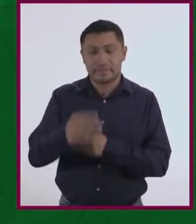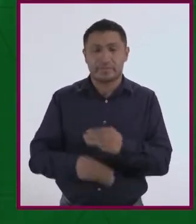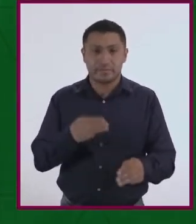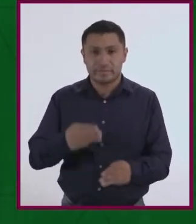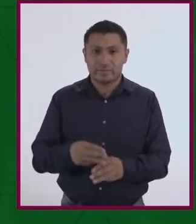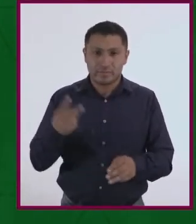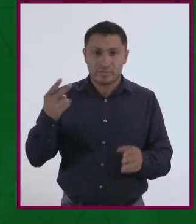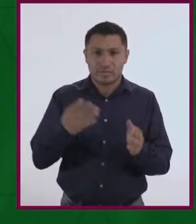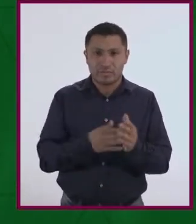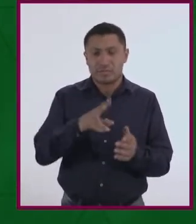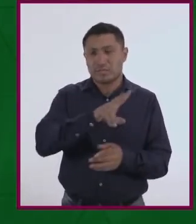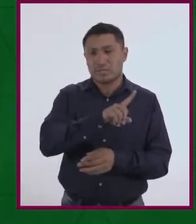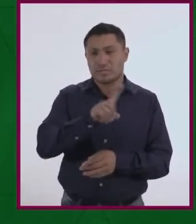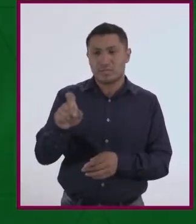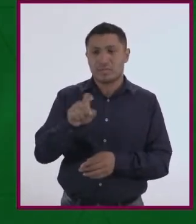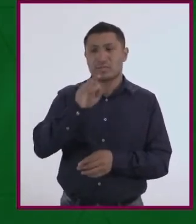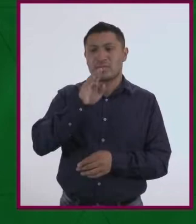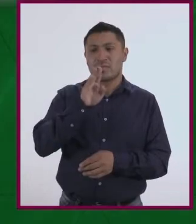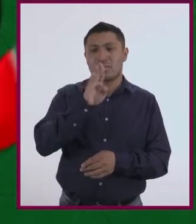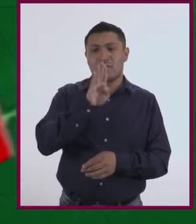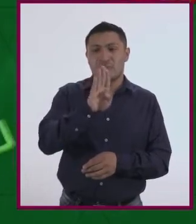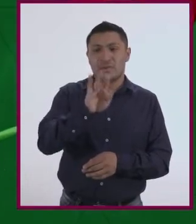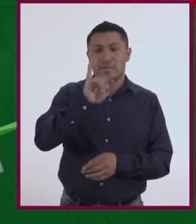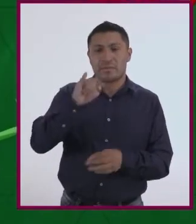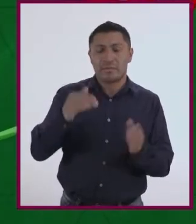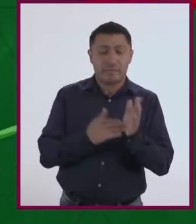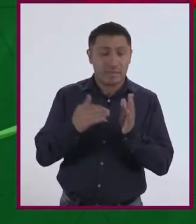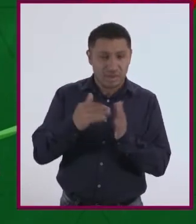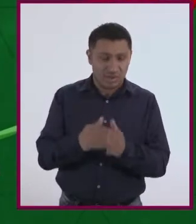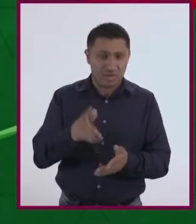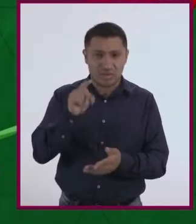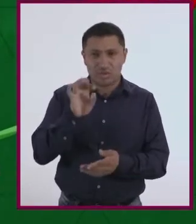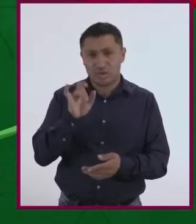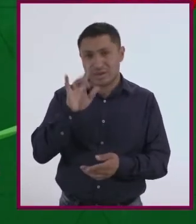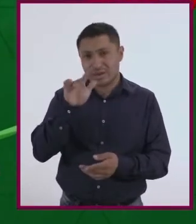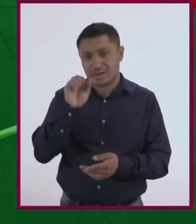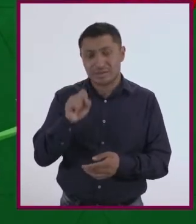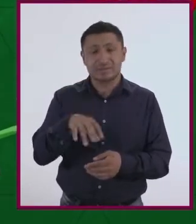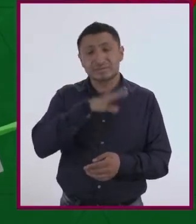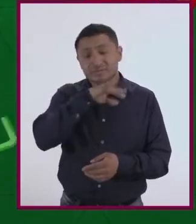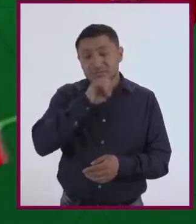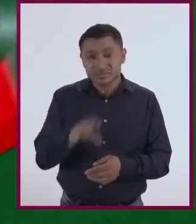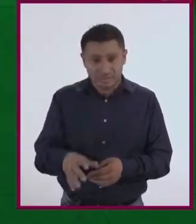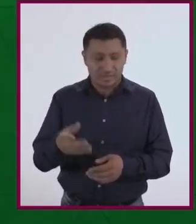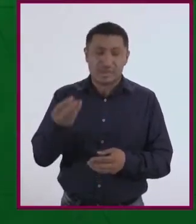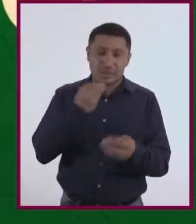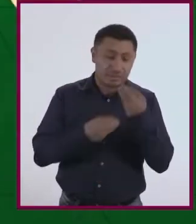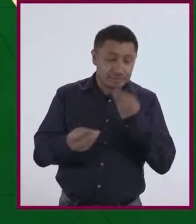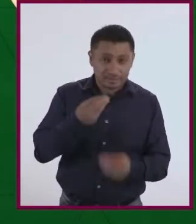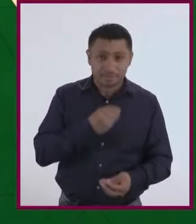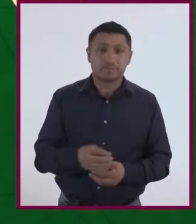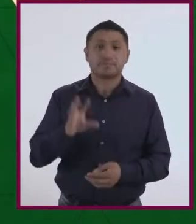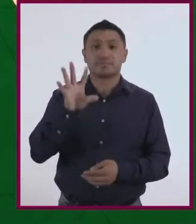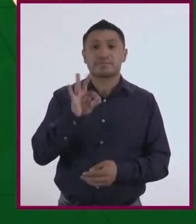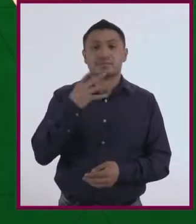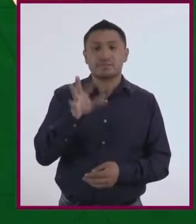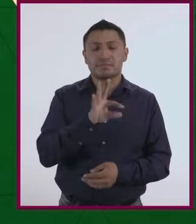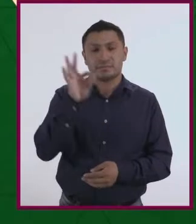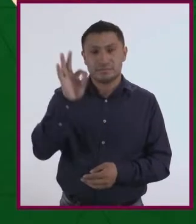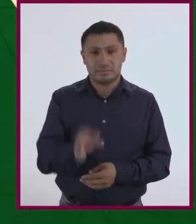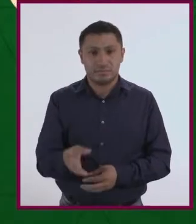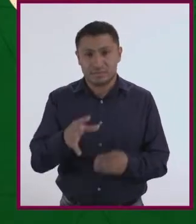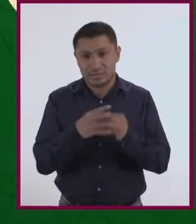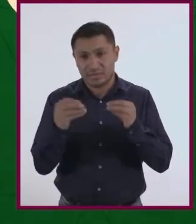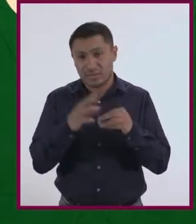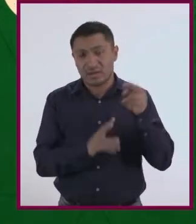de 2.100 millones de toneladas de desechos. De los residuos orgánicos generados, el 45% de